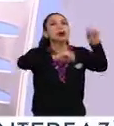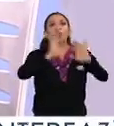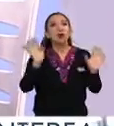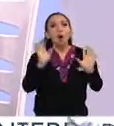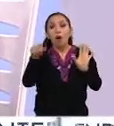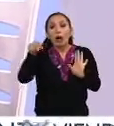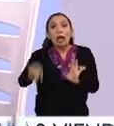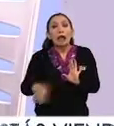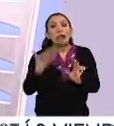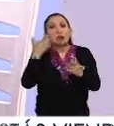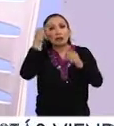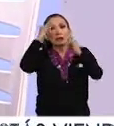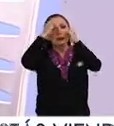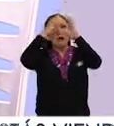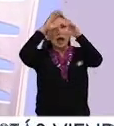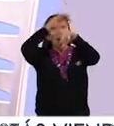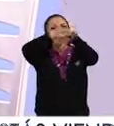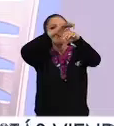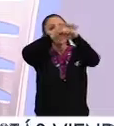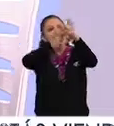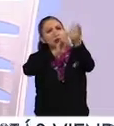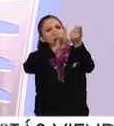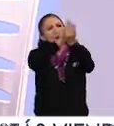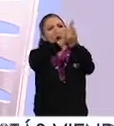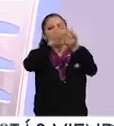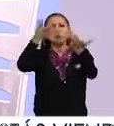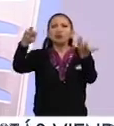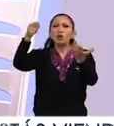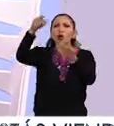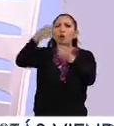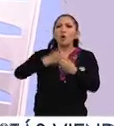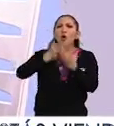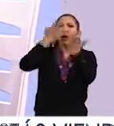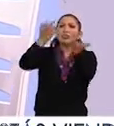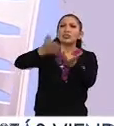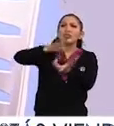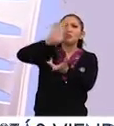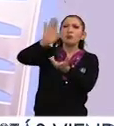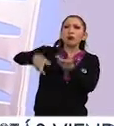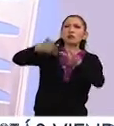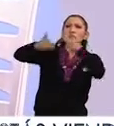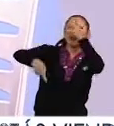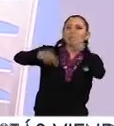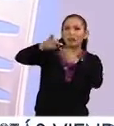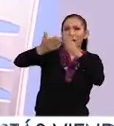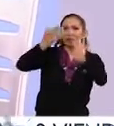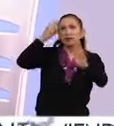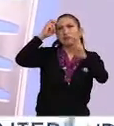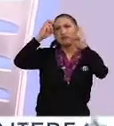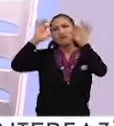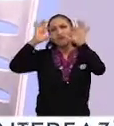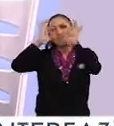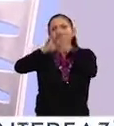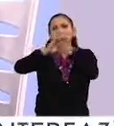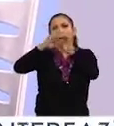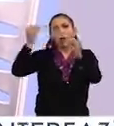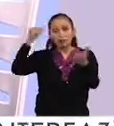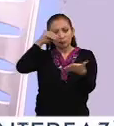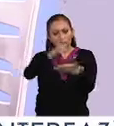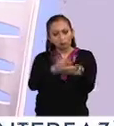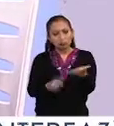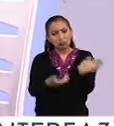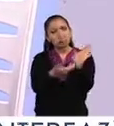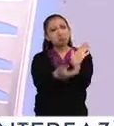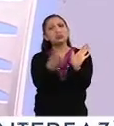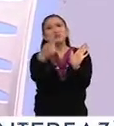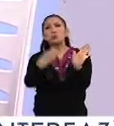de repente nos llegan imágenes de amigos que conoció, de poetas muertos con los que dialoga a veces entre sueños y los pone en la mesa